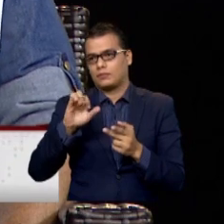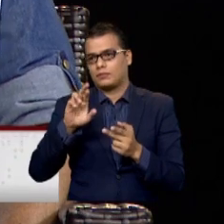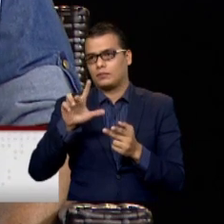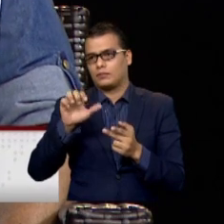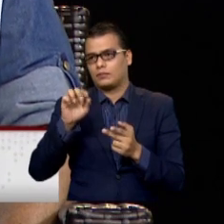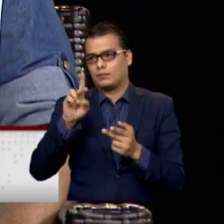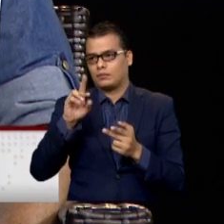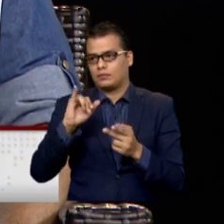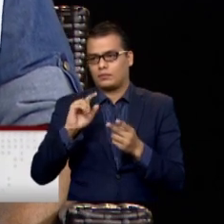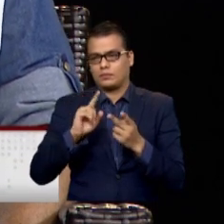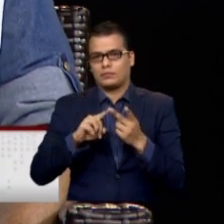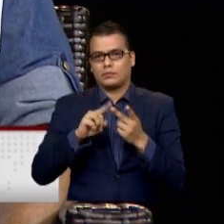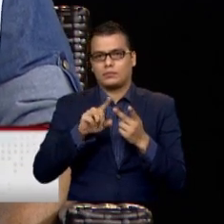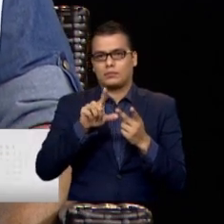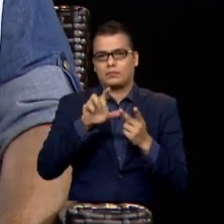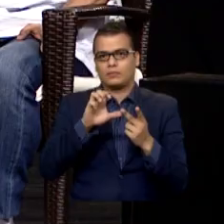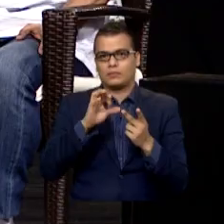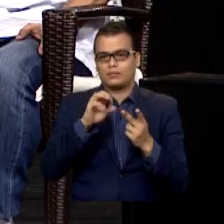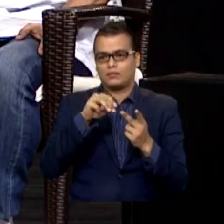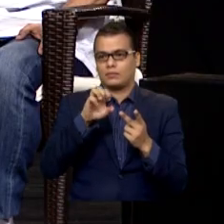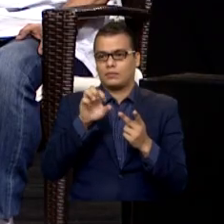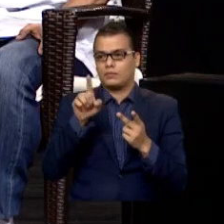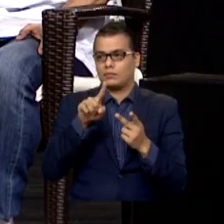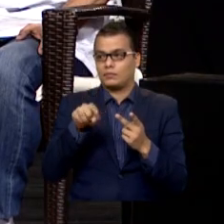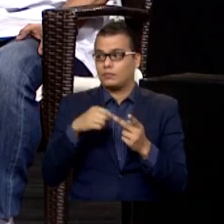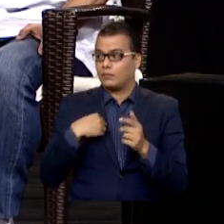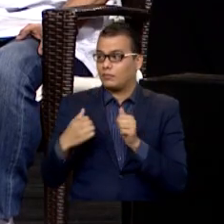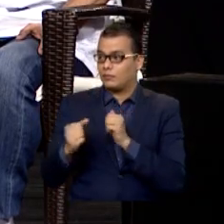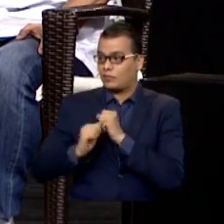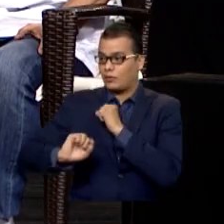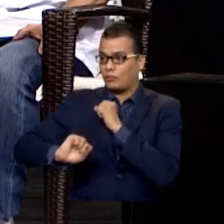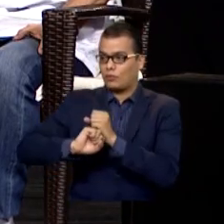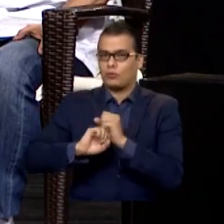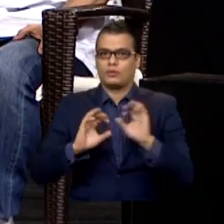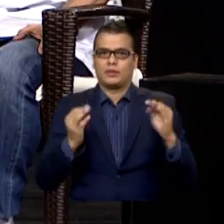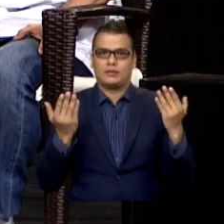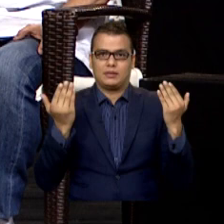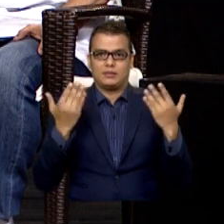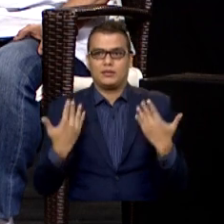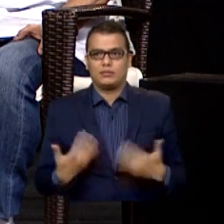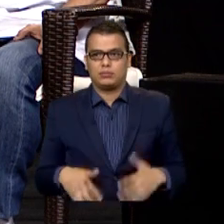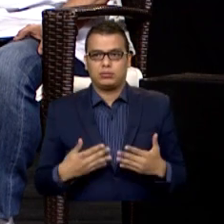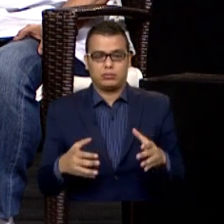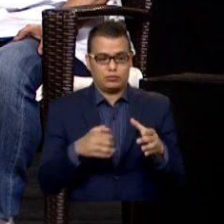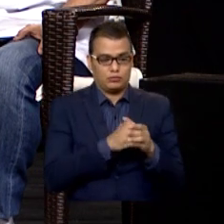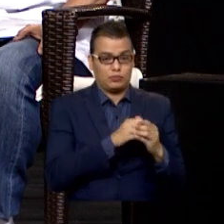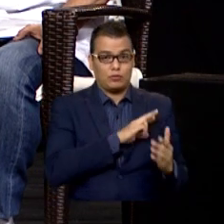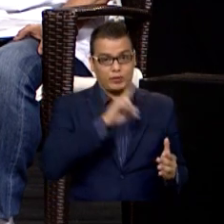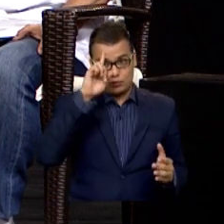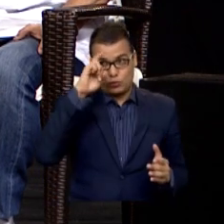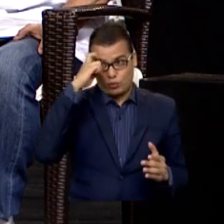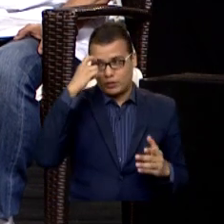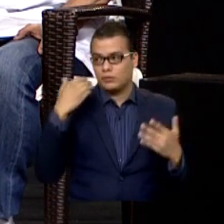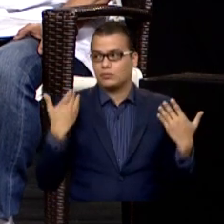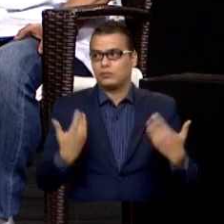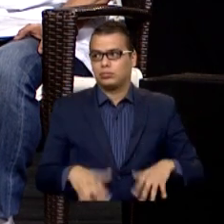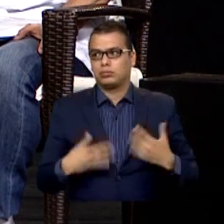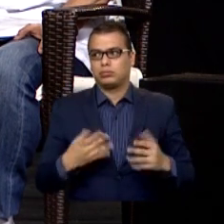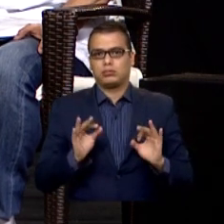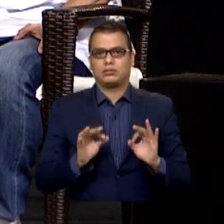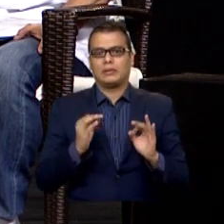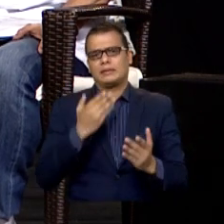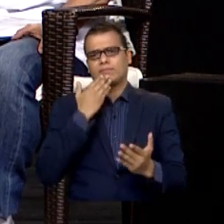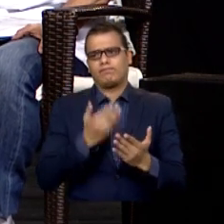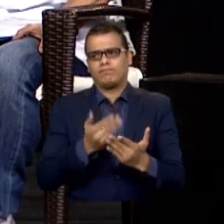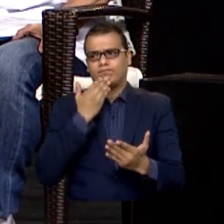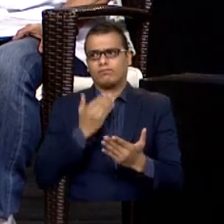las mejores personas con las que podía estar yo en esta crisis, y con la gobernadora Clara Luz Roldán. Sea esta una oportunidad para